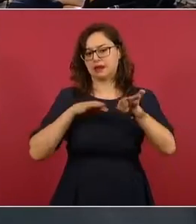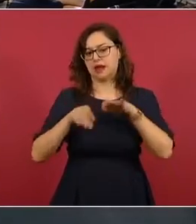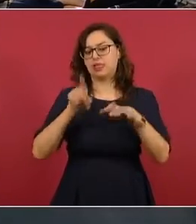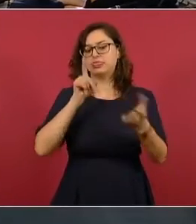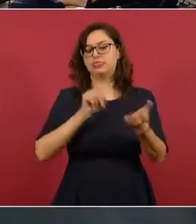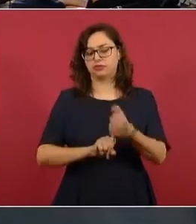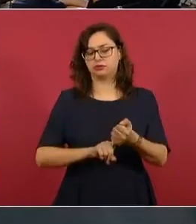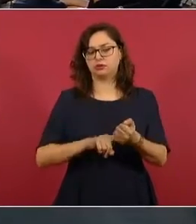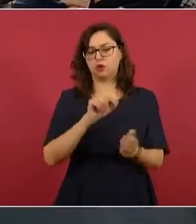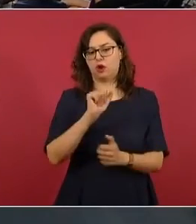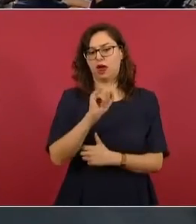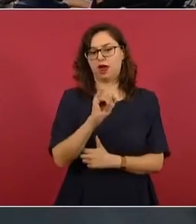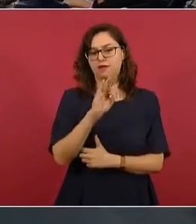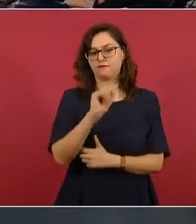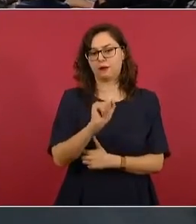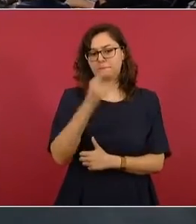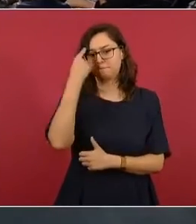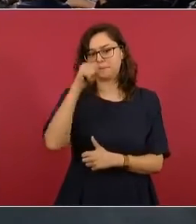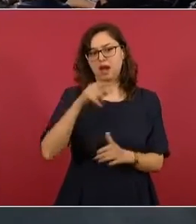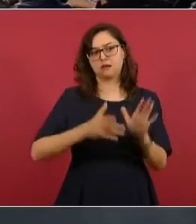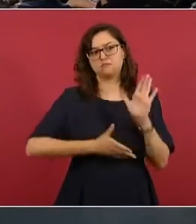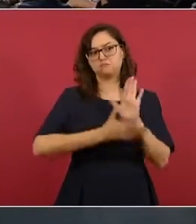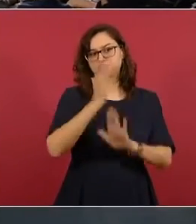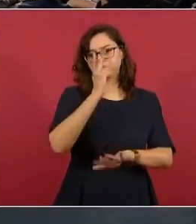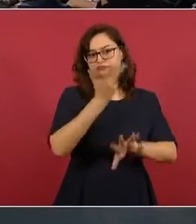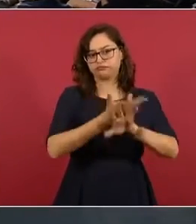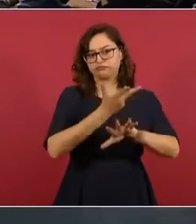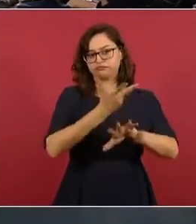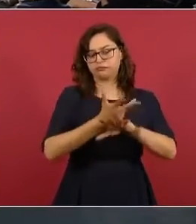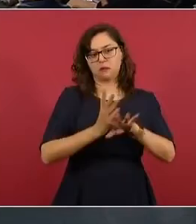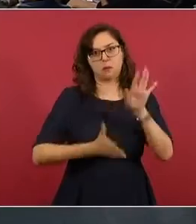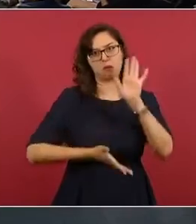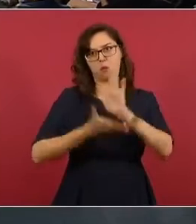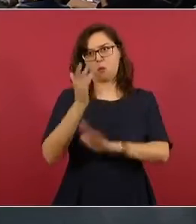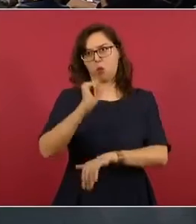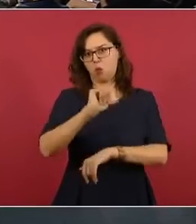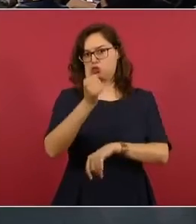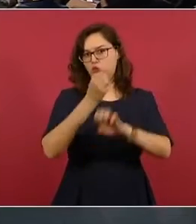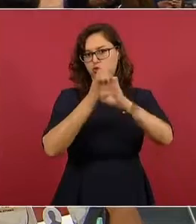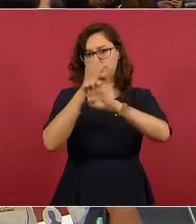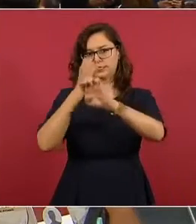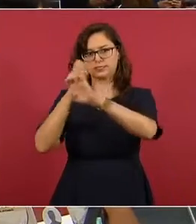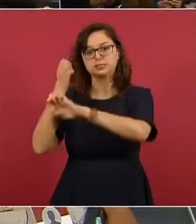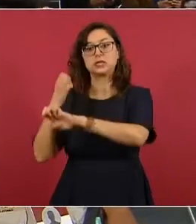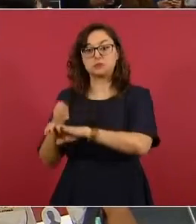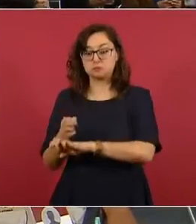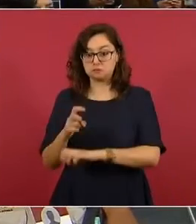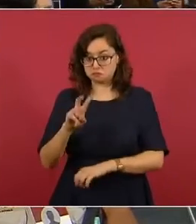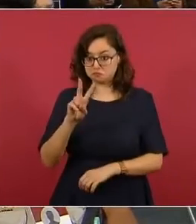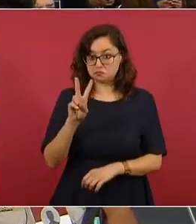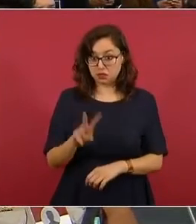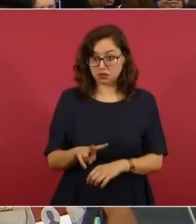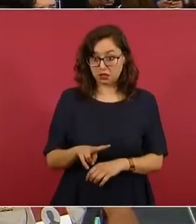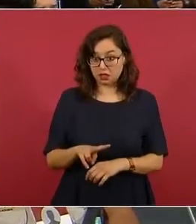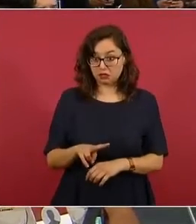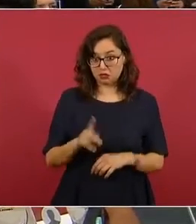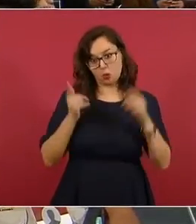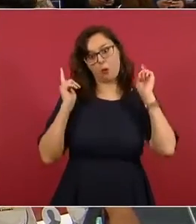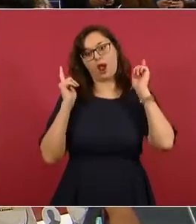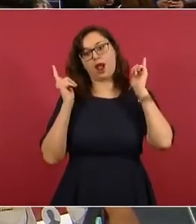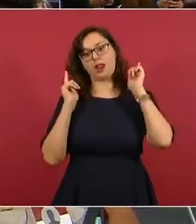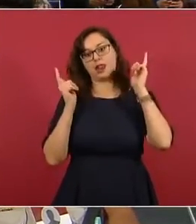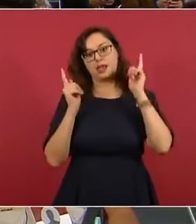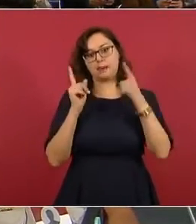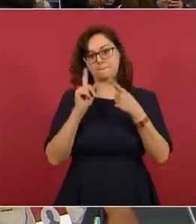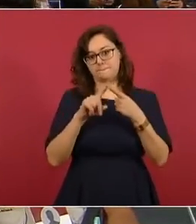Unidos y a varios lugares del país? ¿Qué hay de cierto de esta empresa? Ojalá y sí sea cierto. Esa